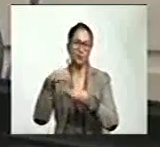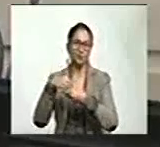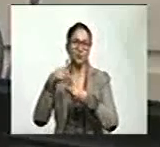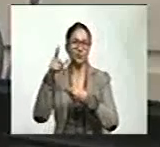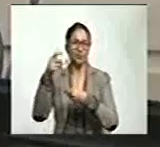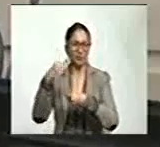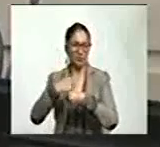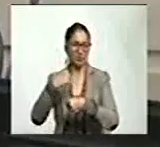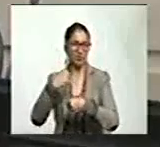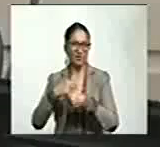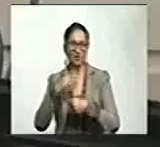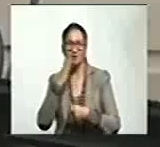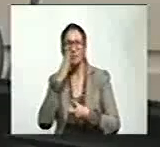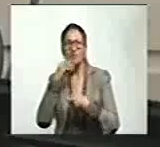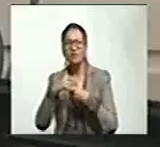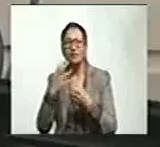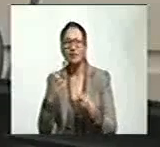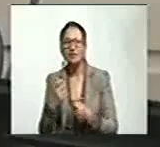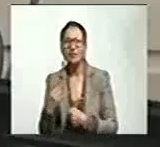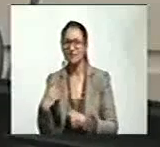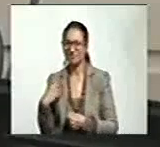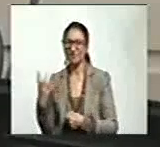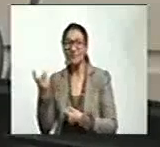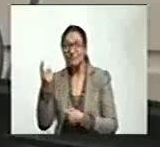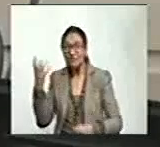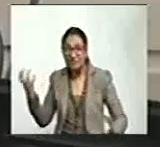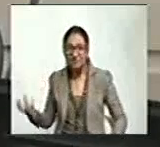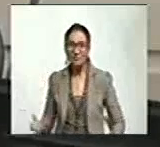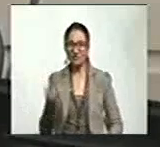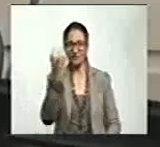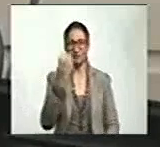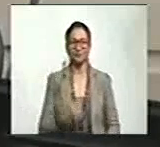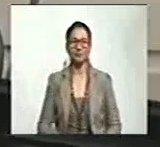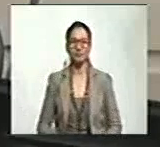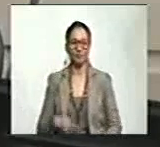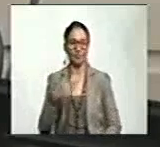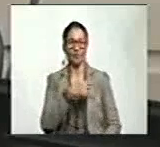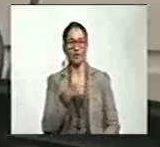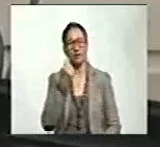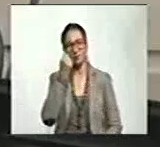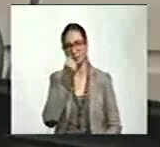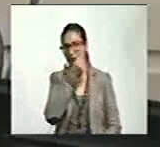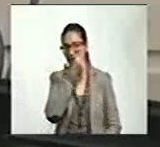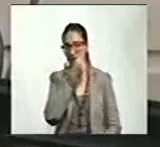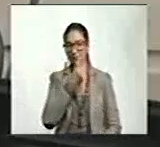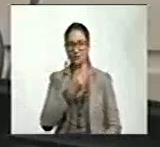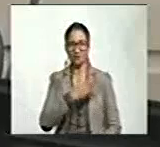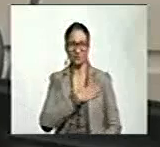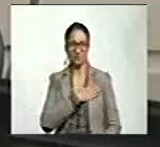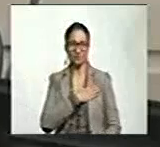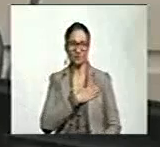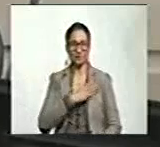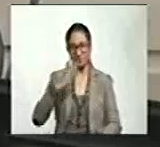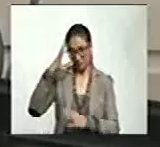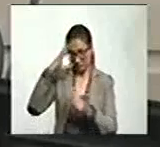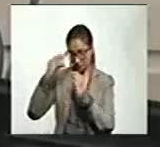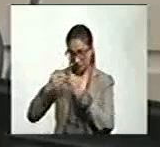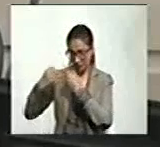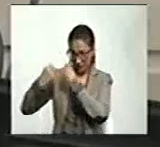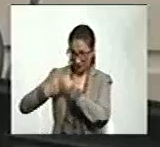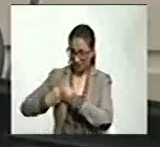funcionaba el gobierno chavista Pues el señor Santos pactó con Chávez a su